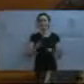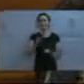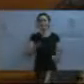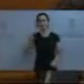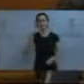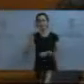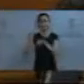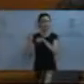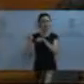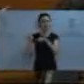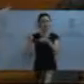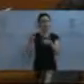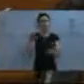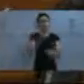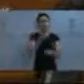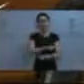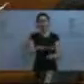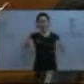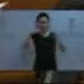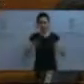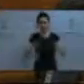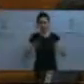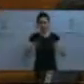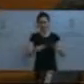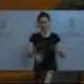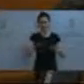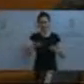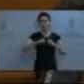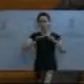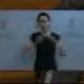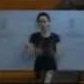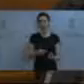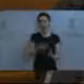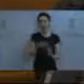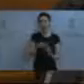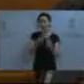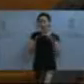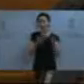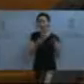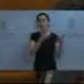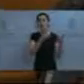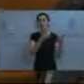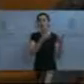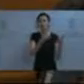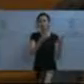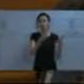en la zona Lagos en el municipio de Cangas d'Onís fueron de